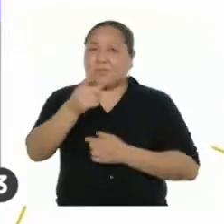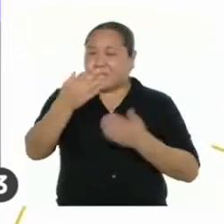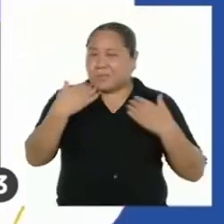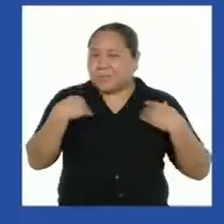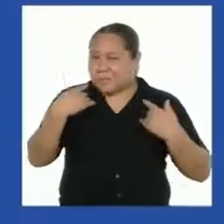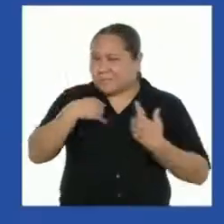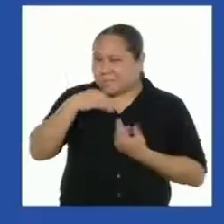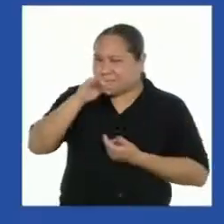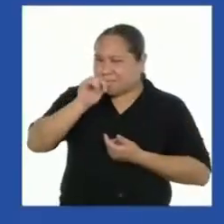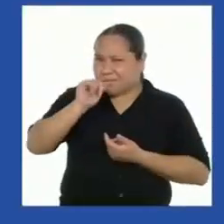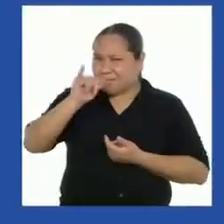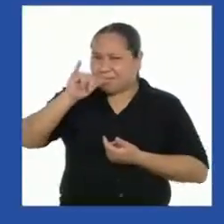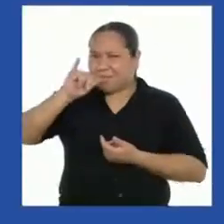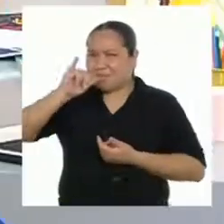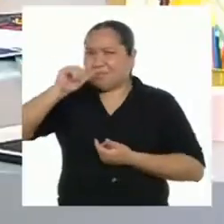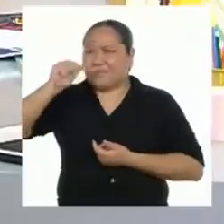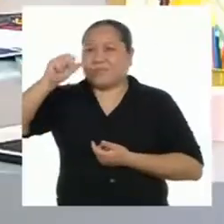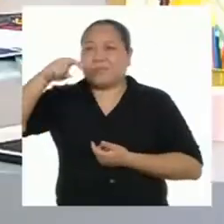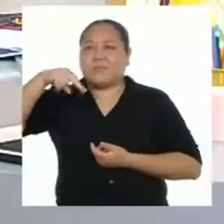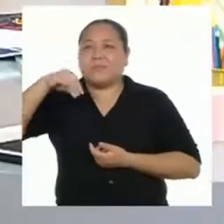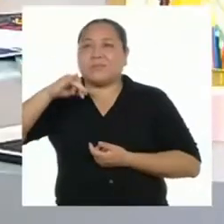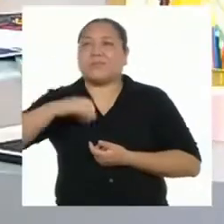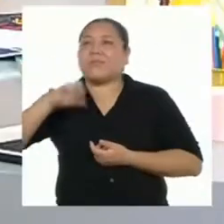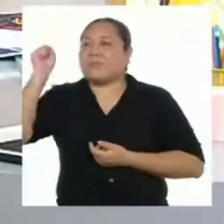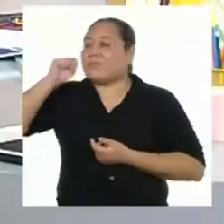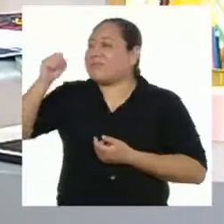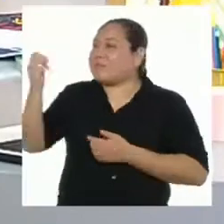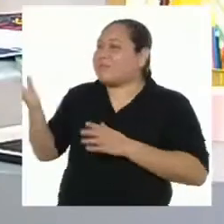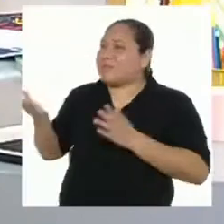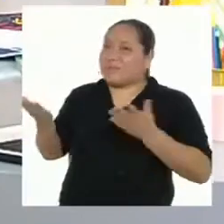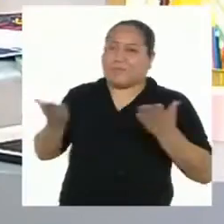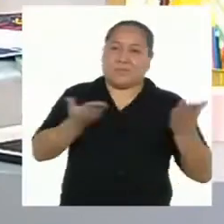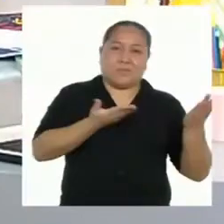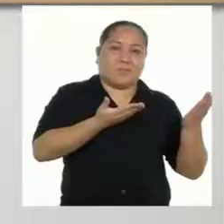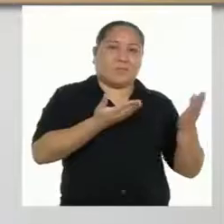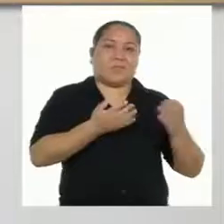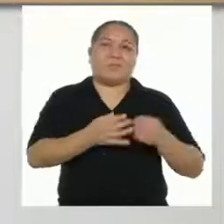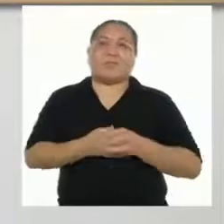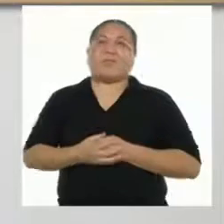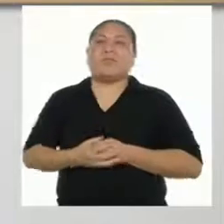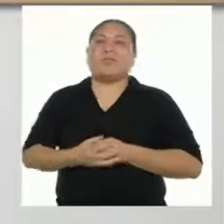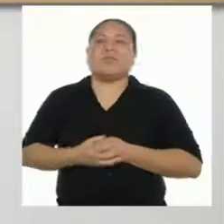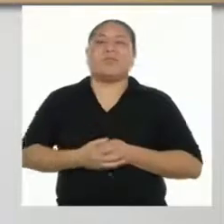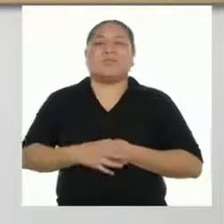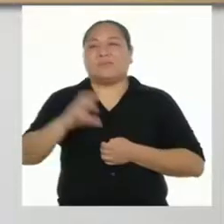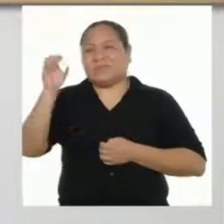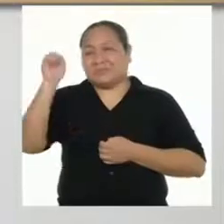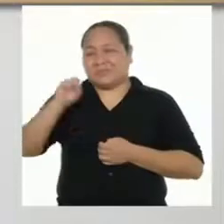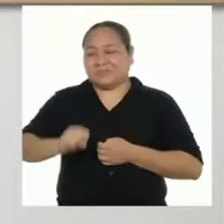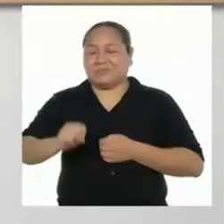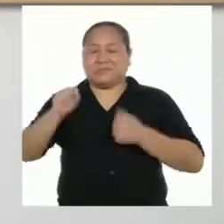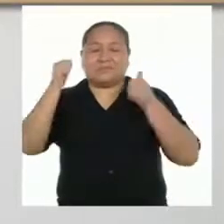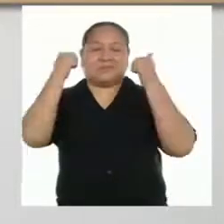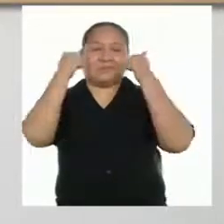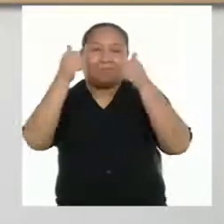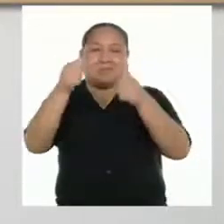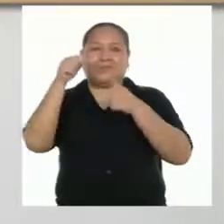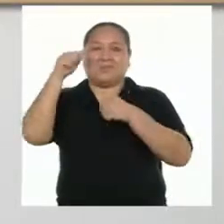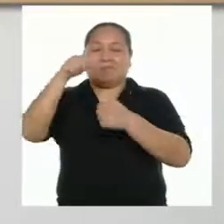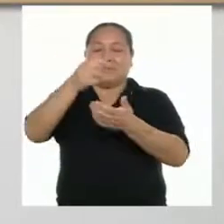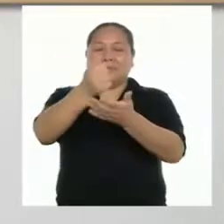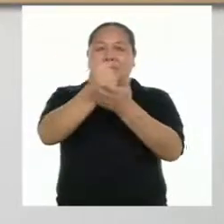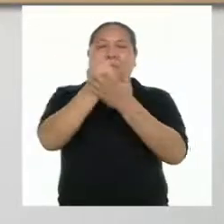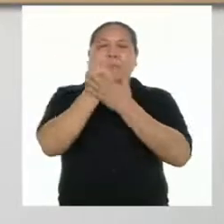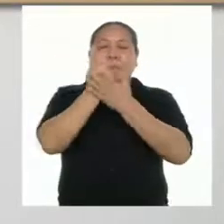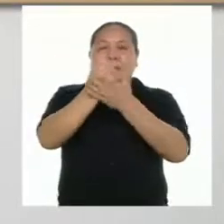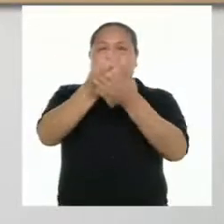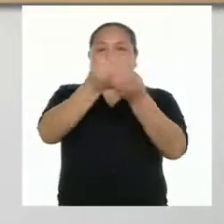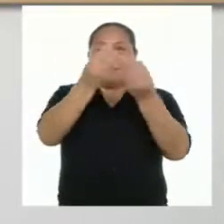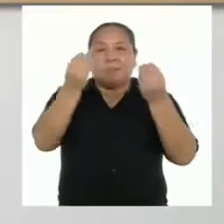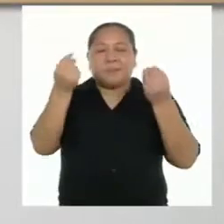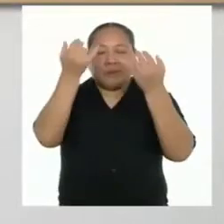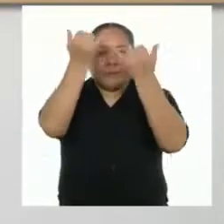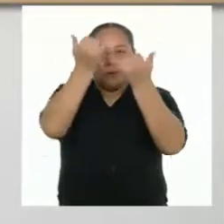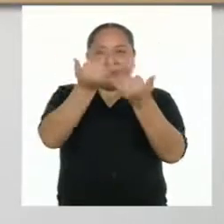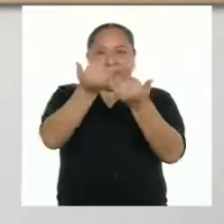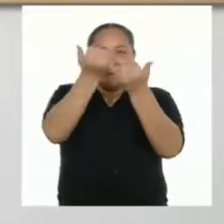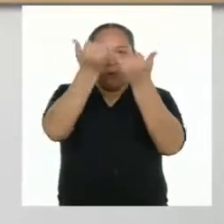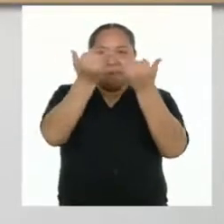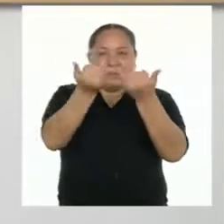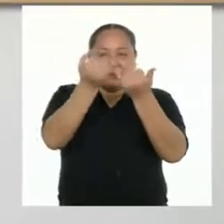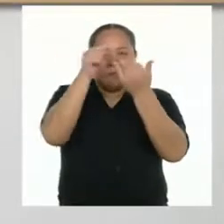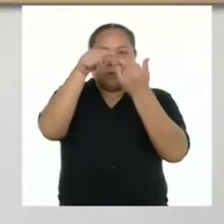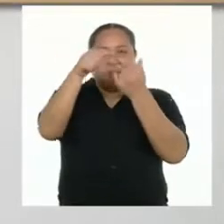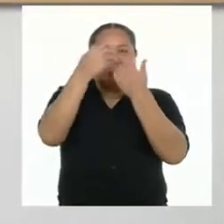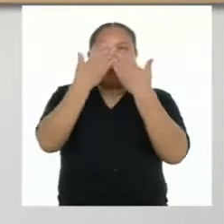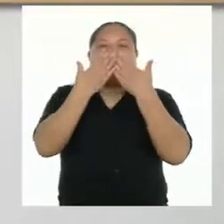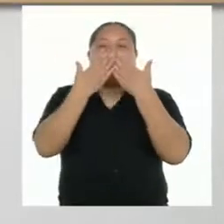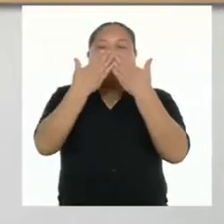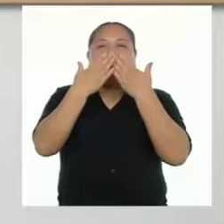tienes contigo, Yanira? Sí, están justo aquí. ¡Estupendo! Esto nos ayudará bastante el día de hoy,